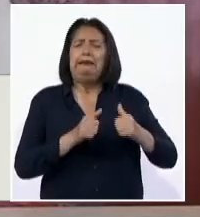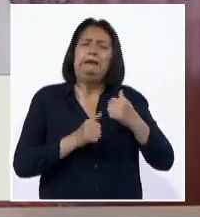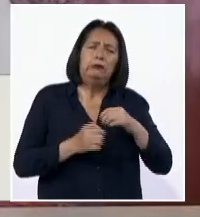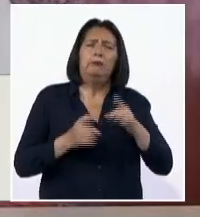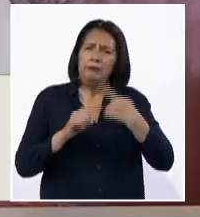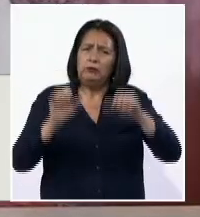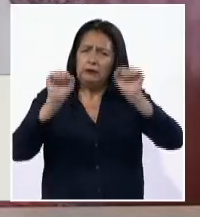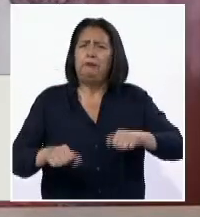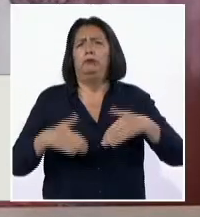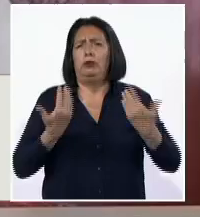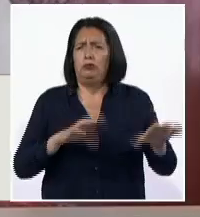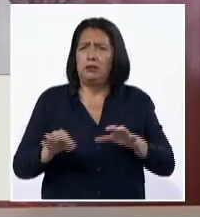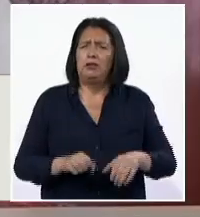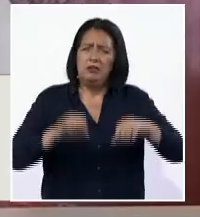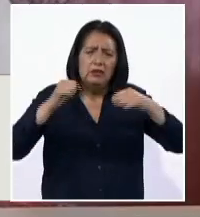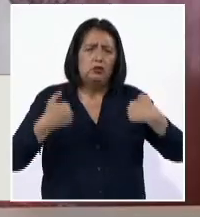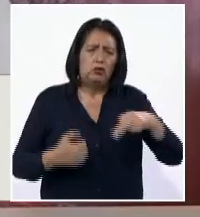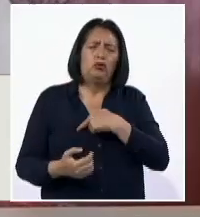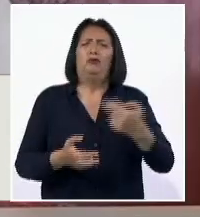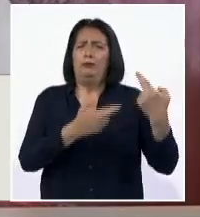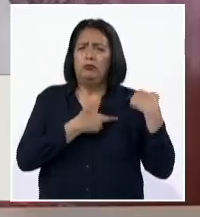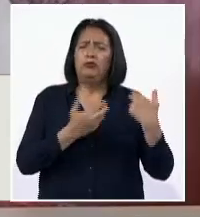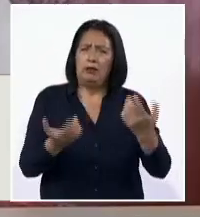que está a nuestro alcance, que está en nuestras manos.